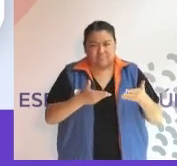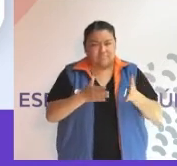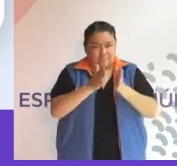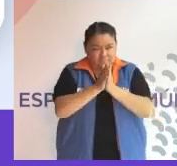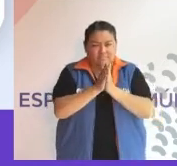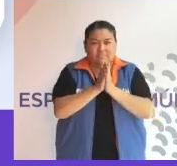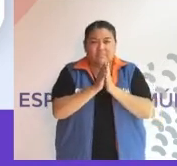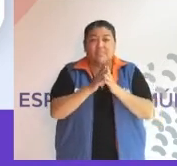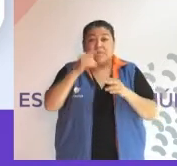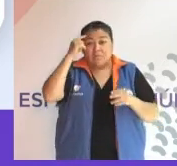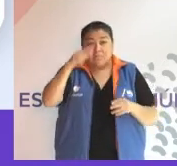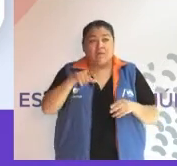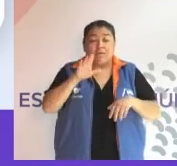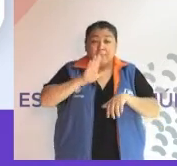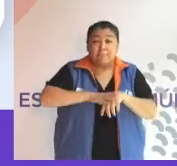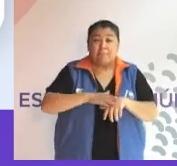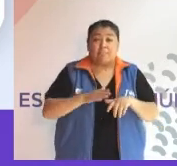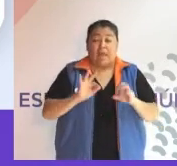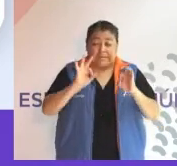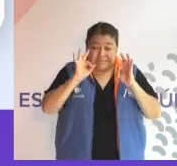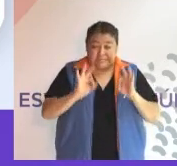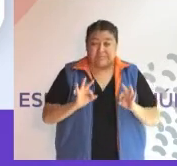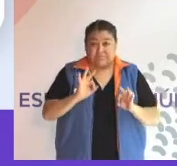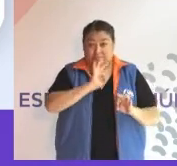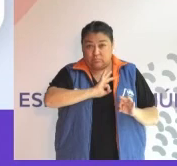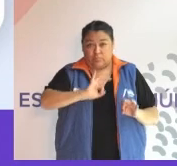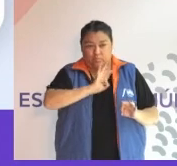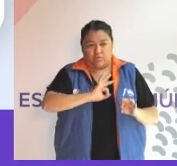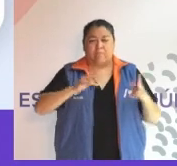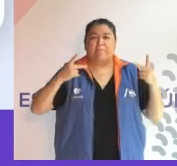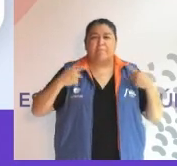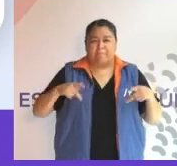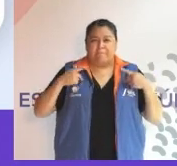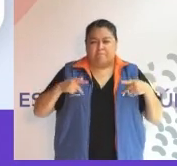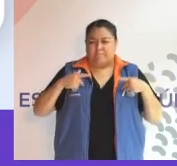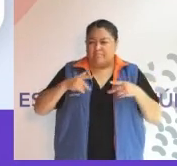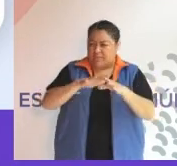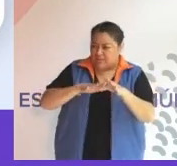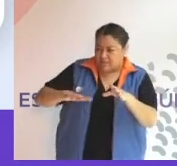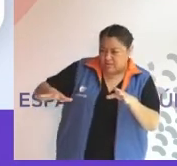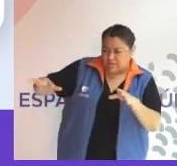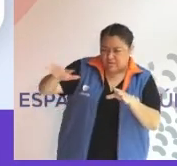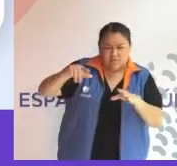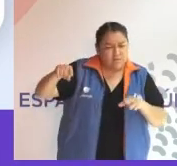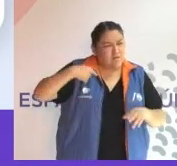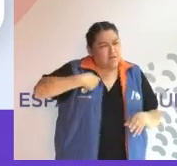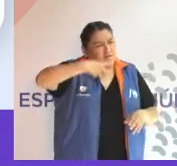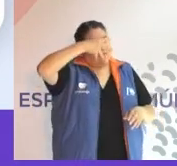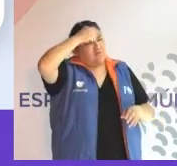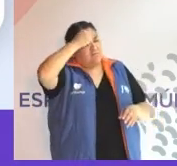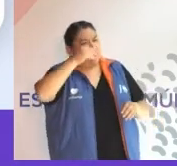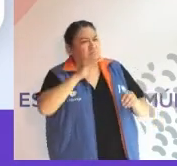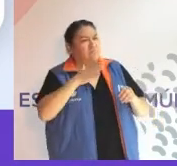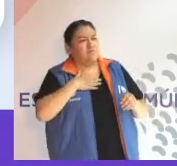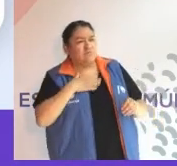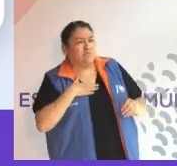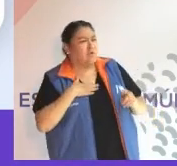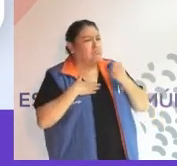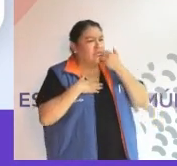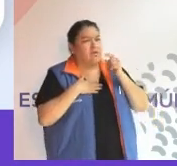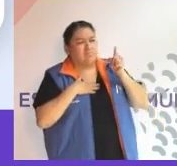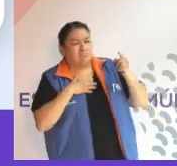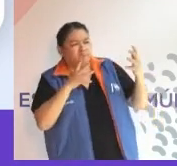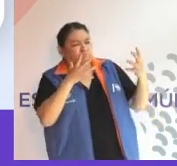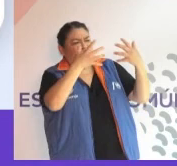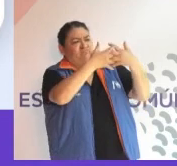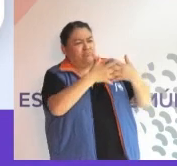una democracia deliberativa, de tal manera que el ciudadano aprenda o tenga donde